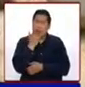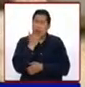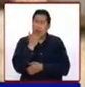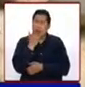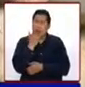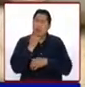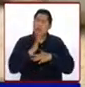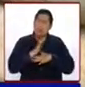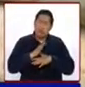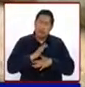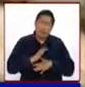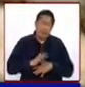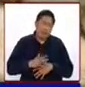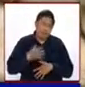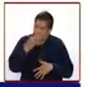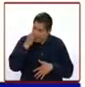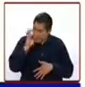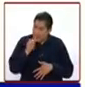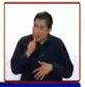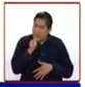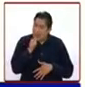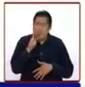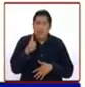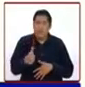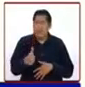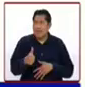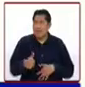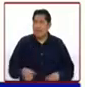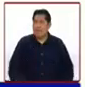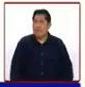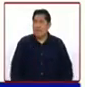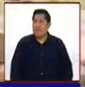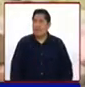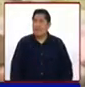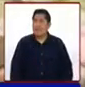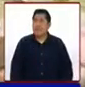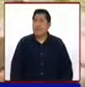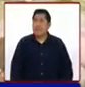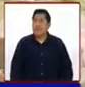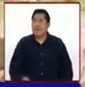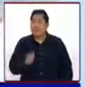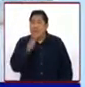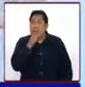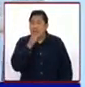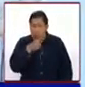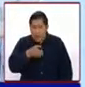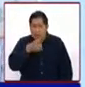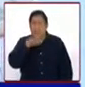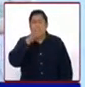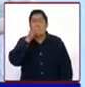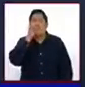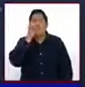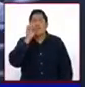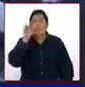Muy alegría siempre, pero mira, ahí sí tomas mi bajo, mi agüita. Mientras, véngase. Es agua de consumo.